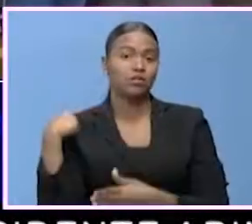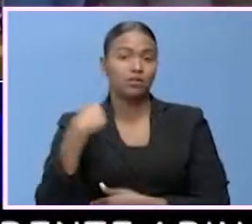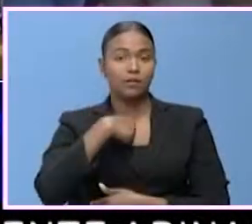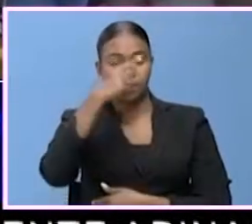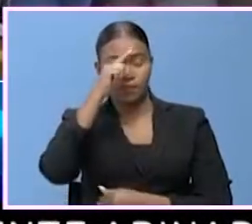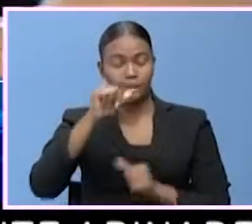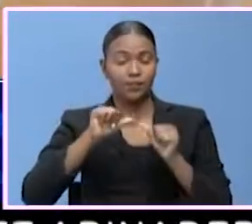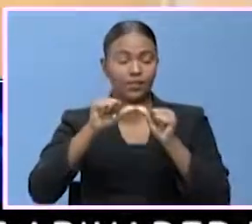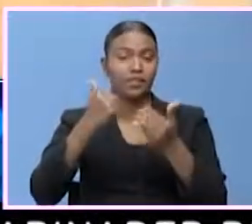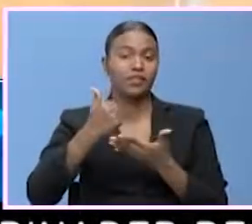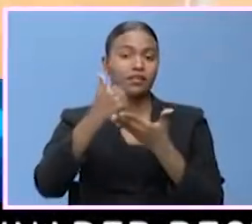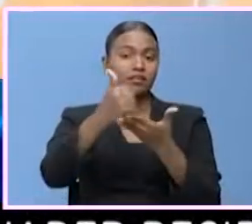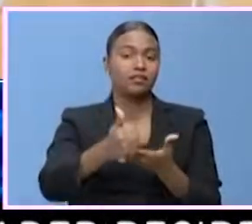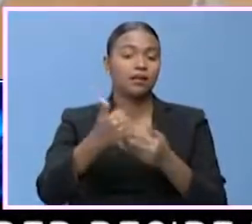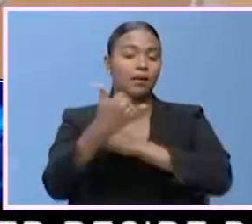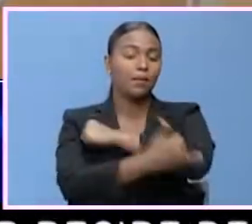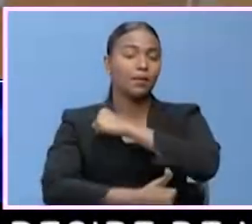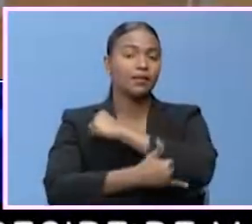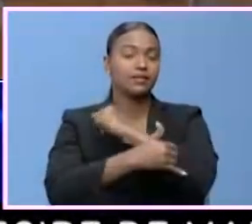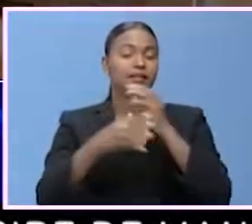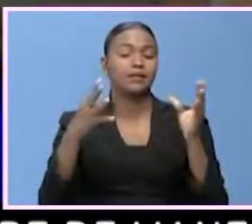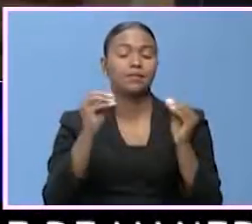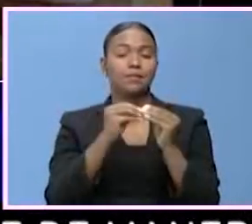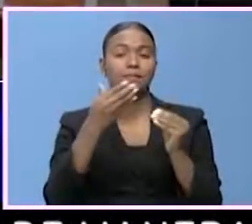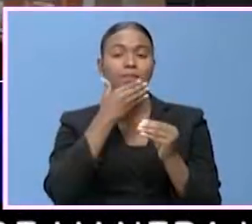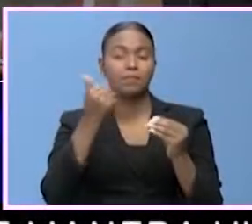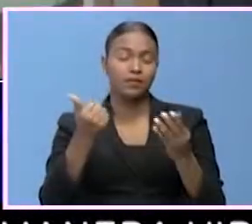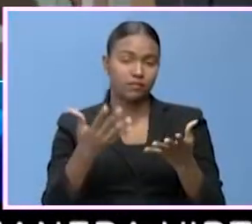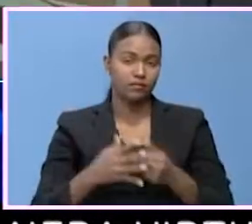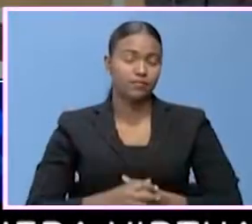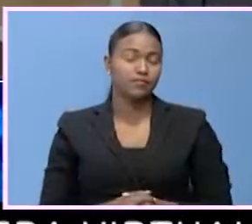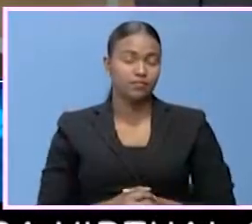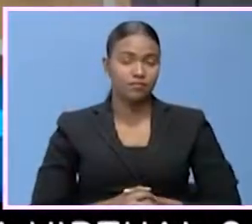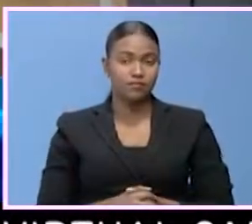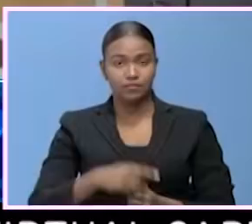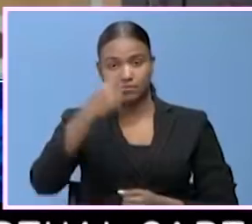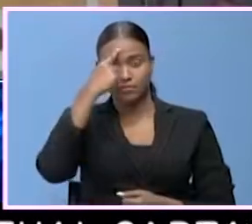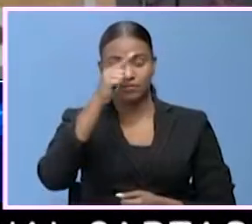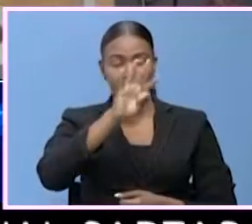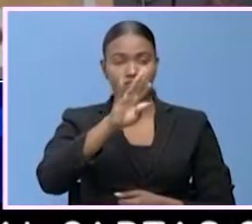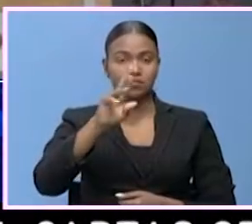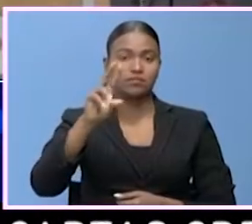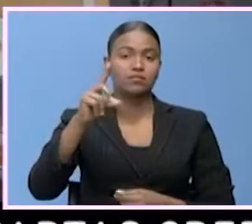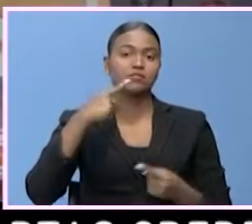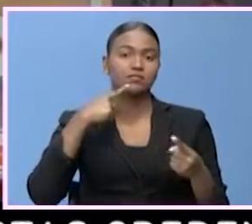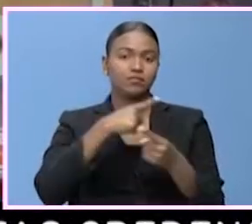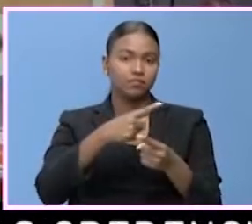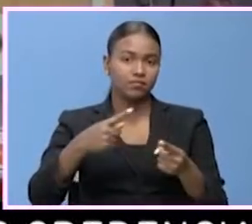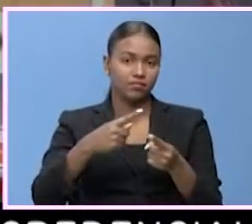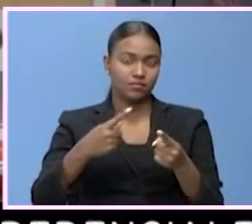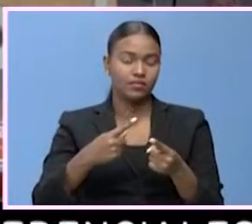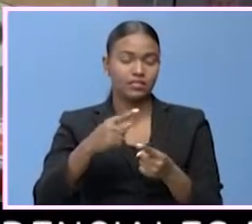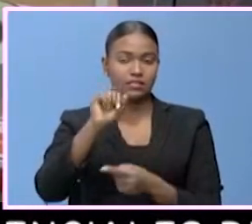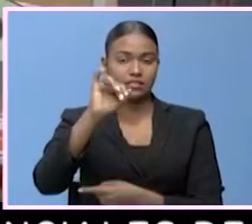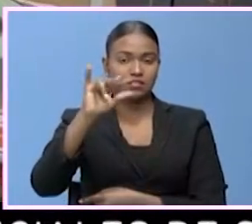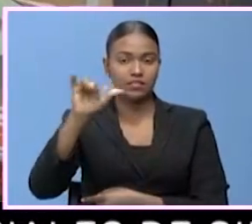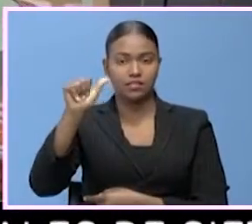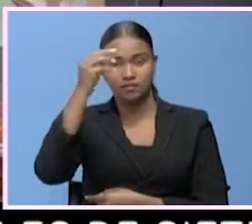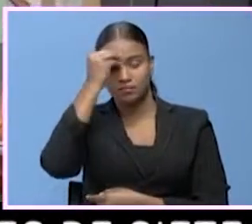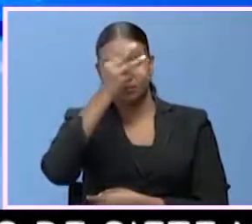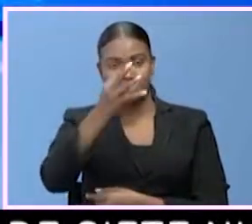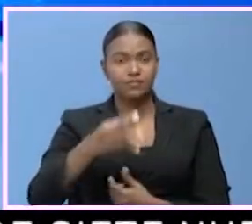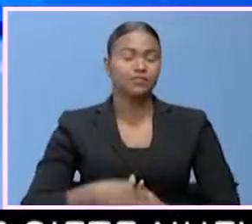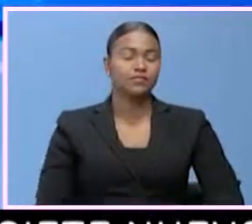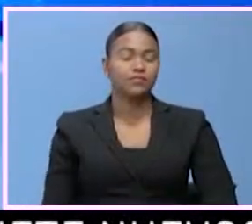seguir garantizando un país saludable y productivo. Para 4RD Noticias, Silvia